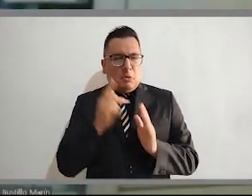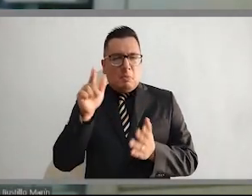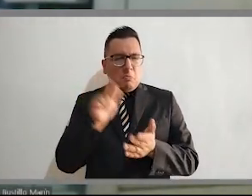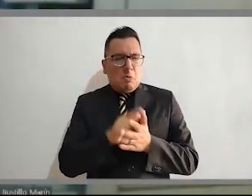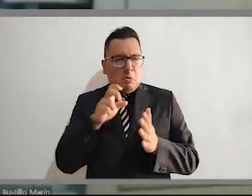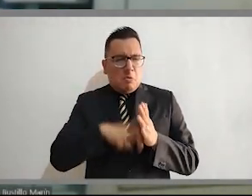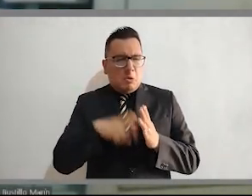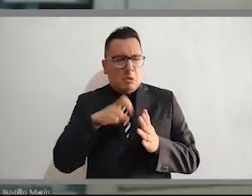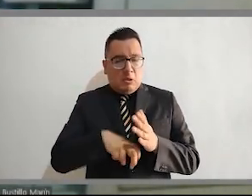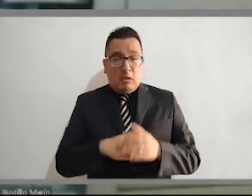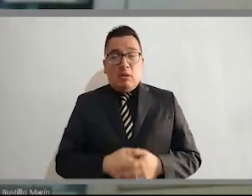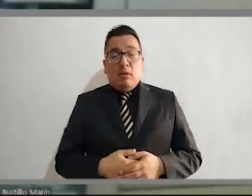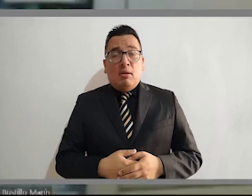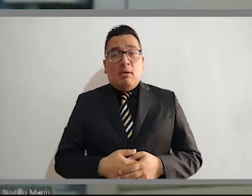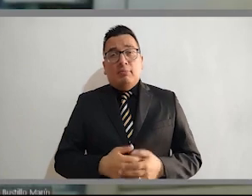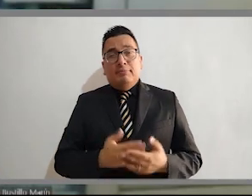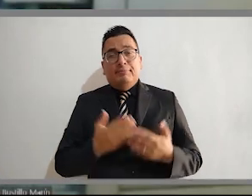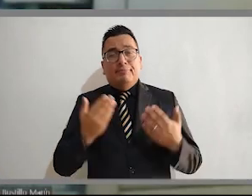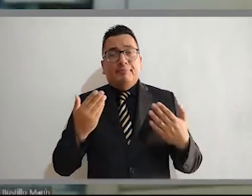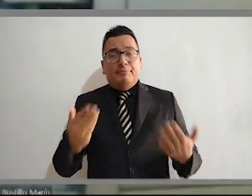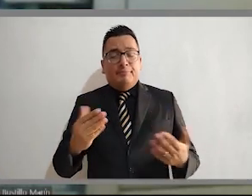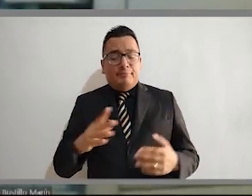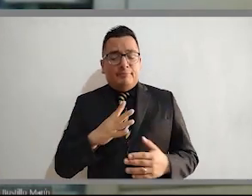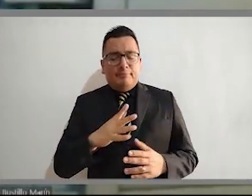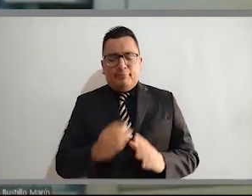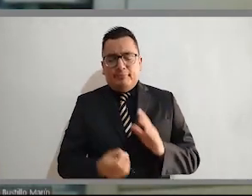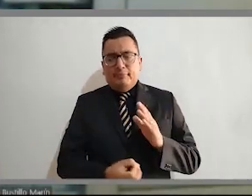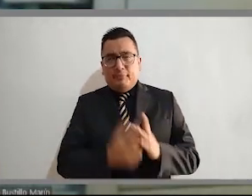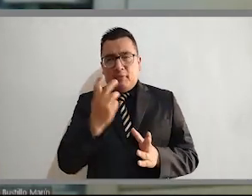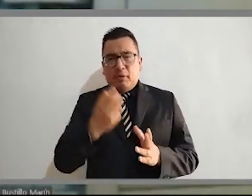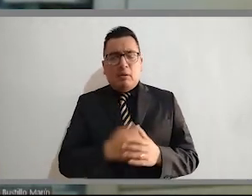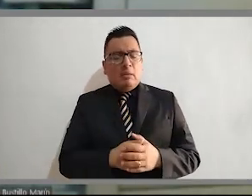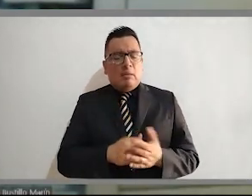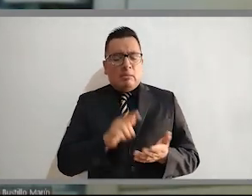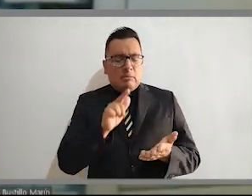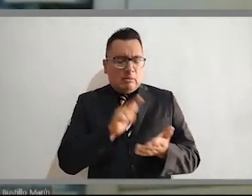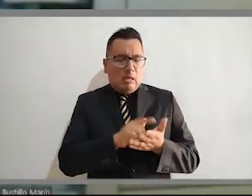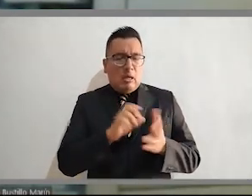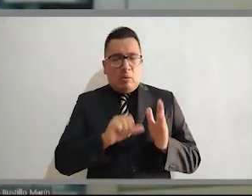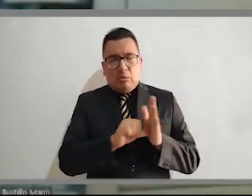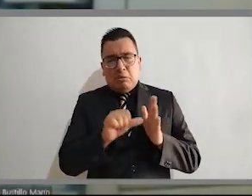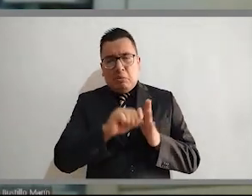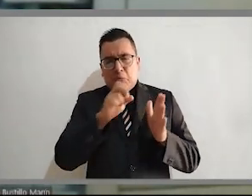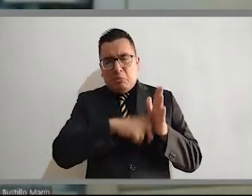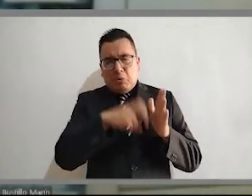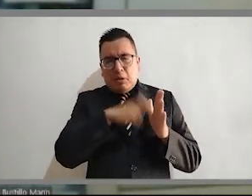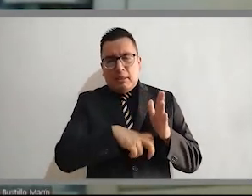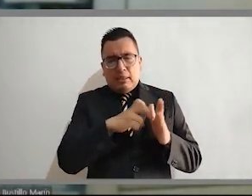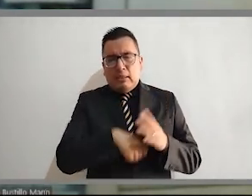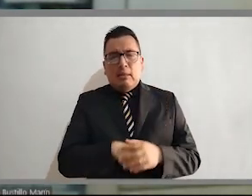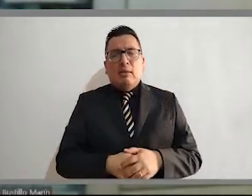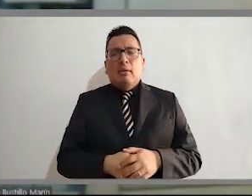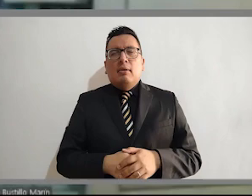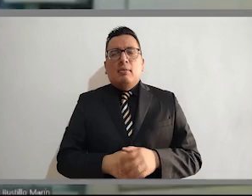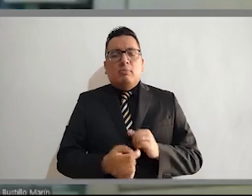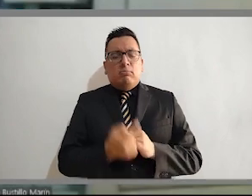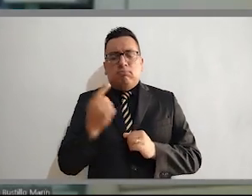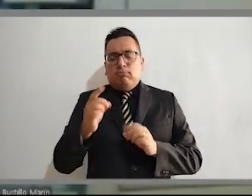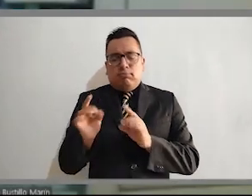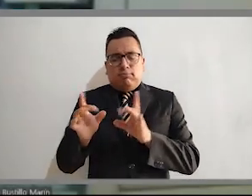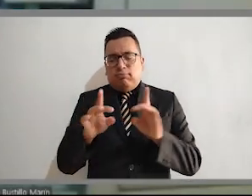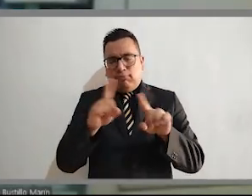tenemos varios criterios que surgieron en el Tribunal Electoral del Poder Judicial de la Federación en diferentes